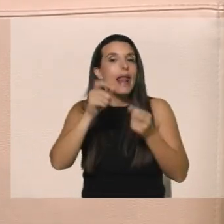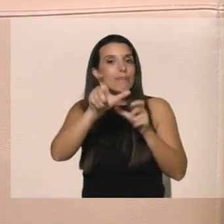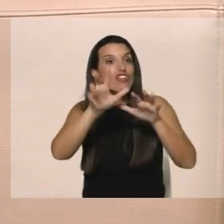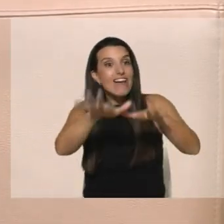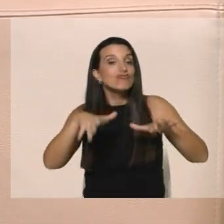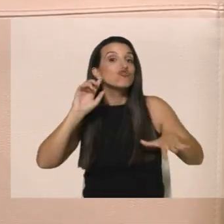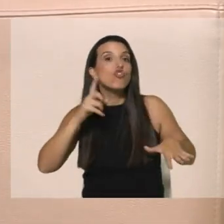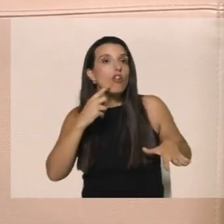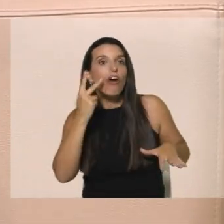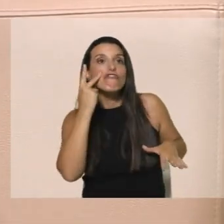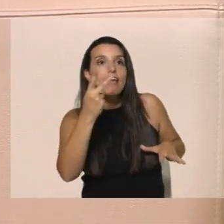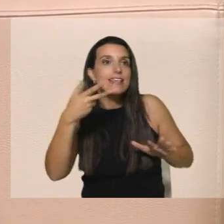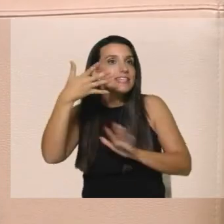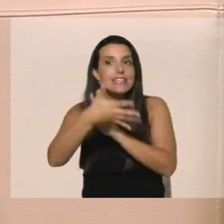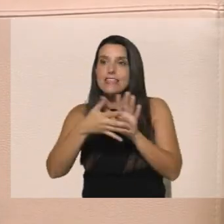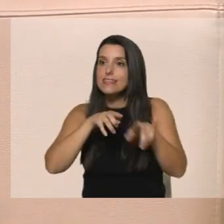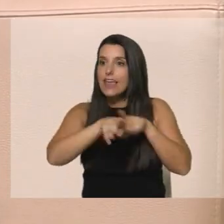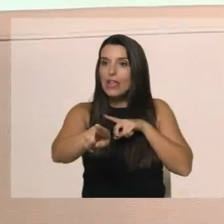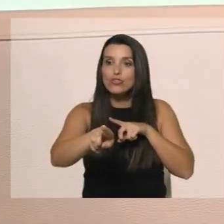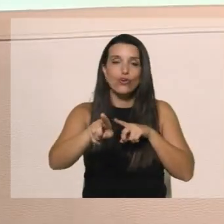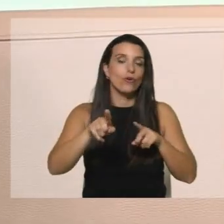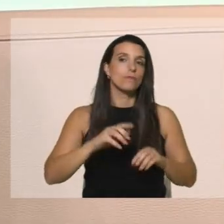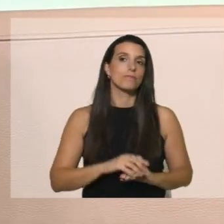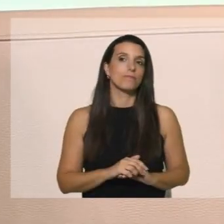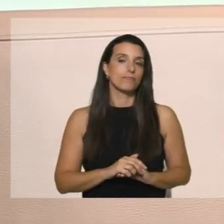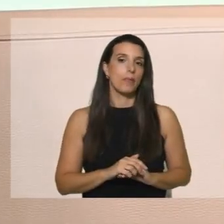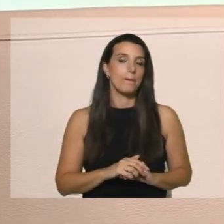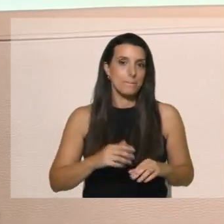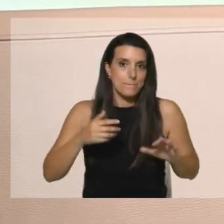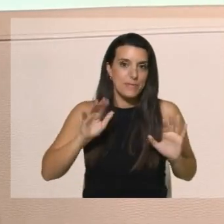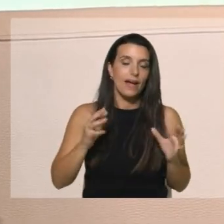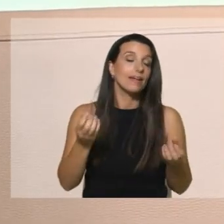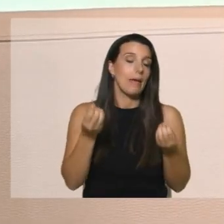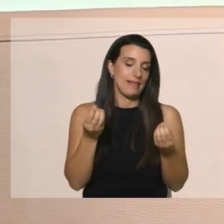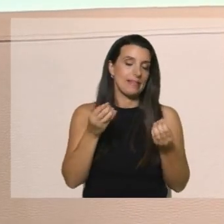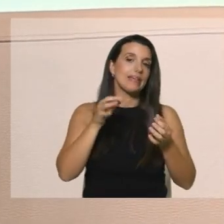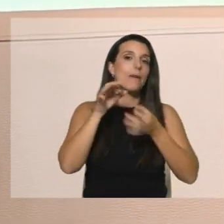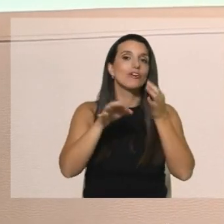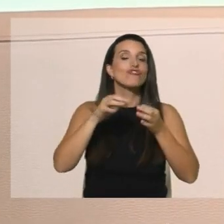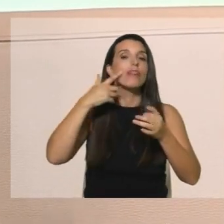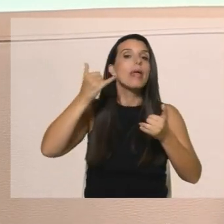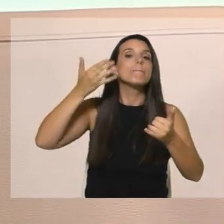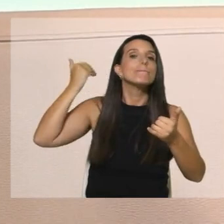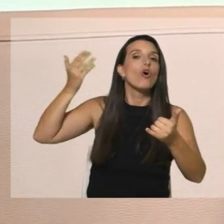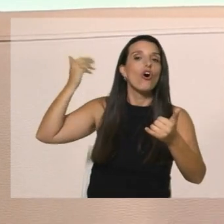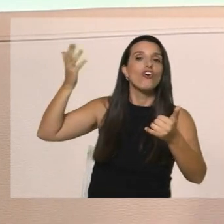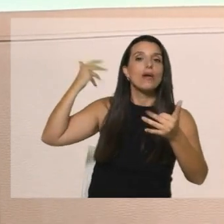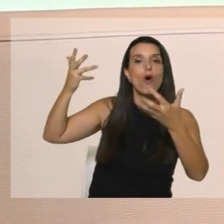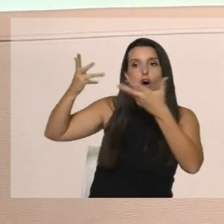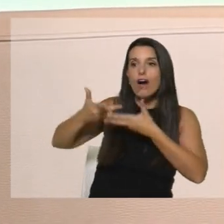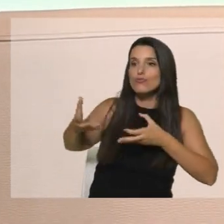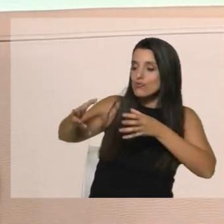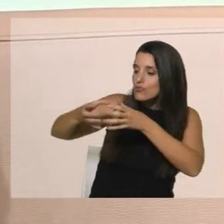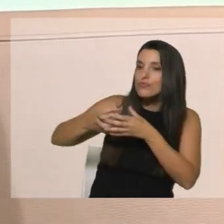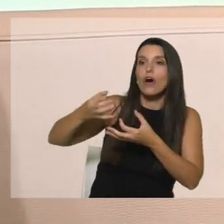que la Sí, sí, relación sí, sea sí. directa igualmente, a pesar de... Lo que pasa es que, claro, hace tanto tiempo que venimos armando esto que